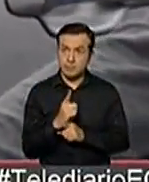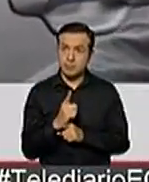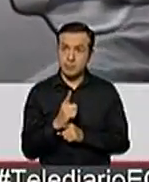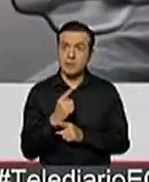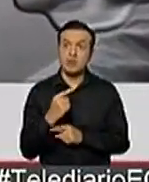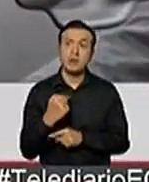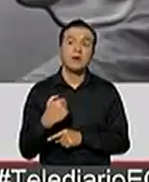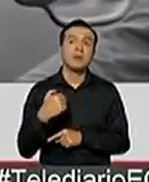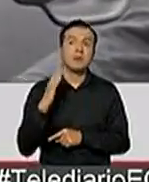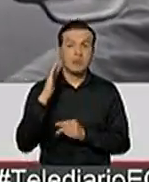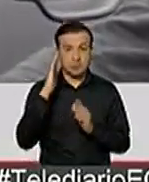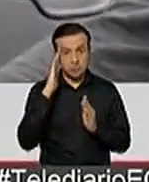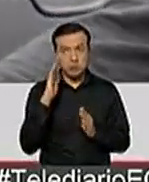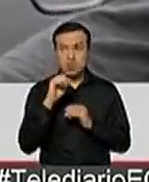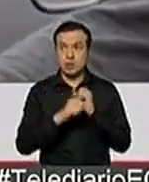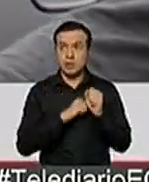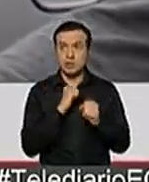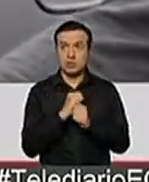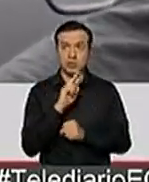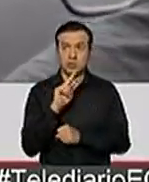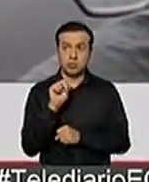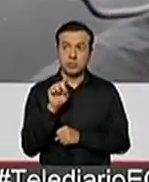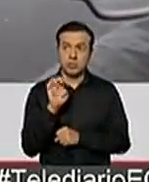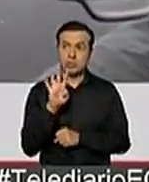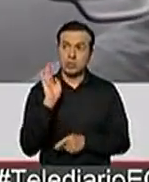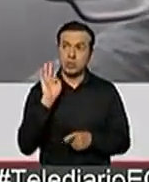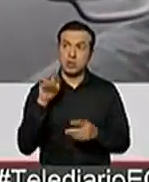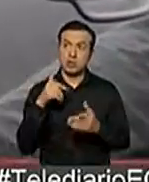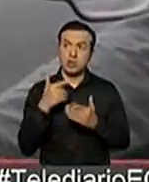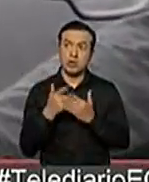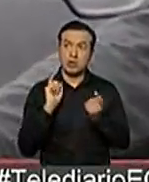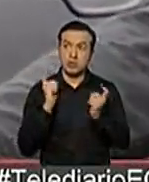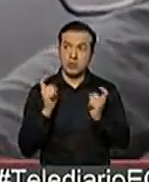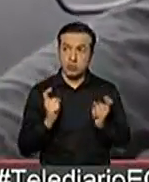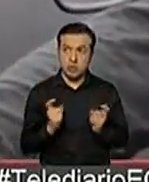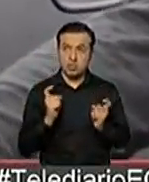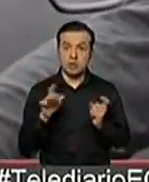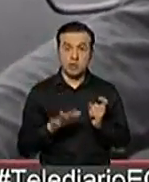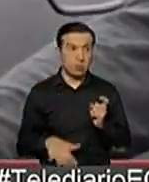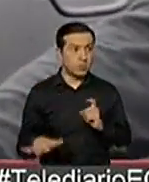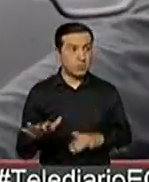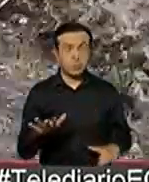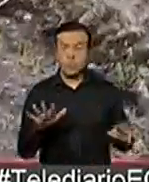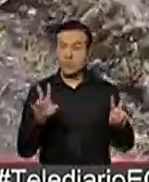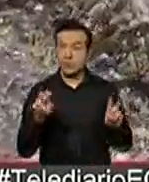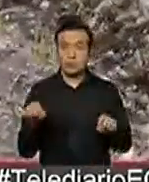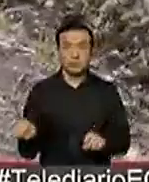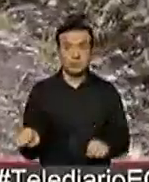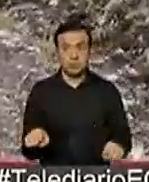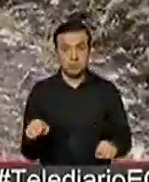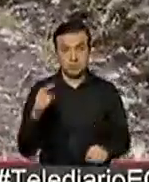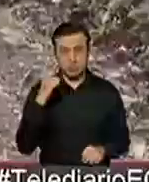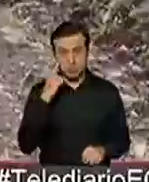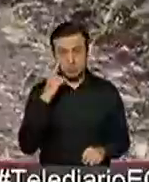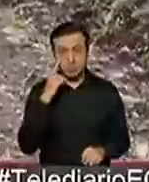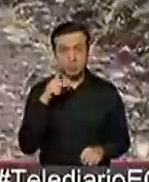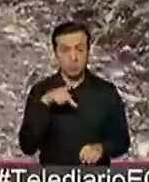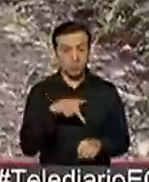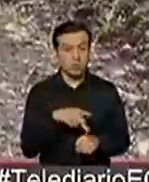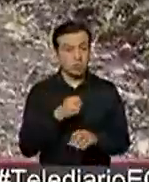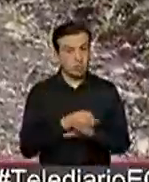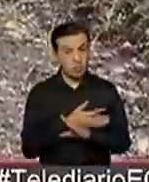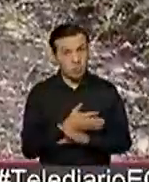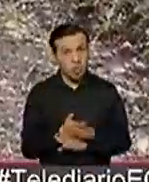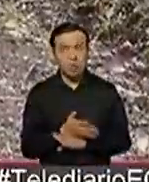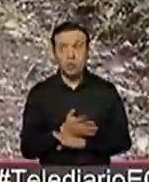con mayor énfasis desde el 2014, que tuvimos igual un cambio anómalo en la zona en cuanto a la sismicidad. Por el momento, los expertos